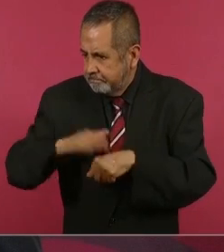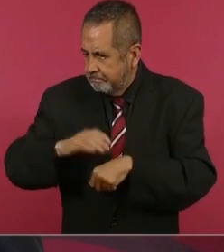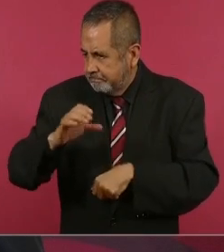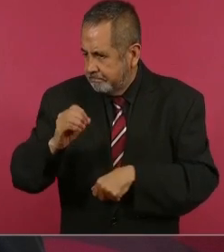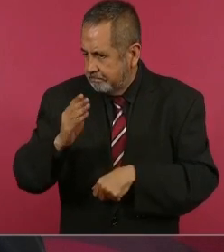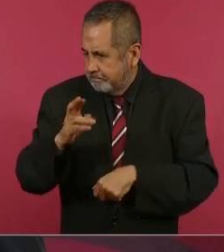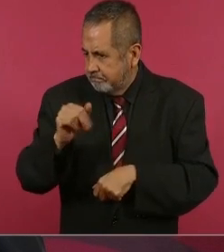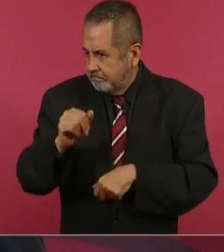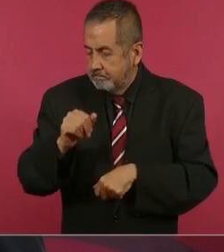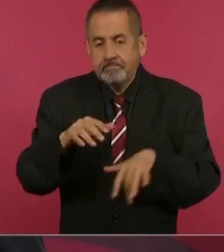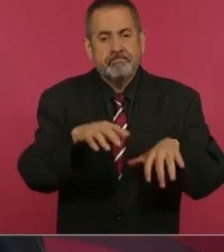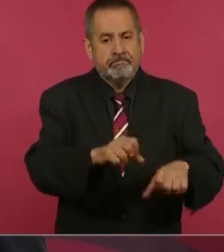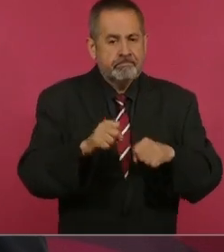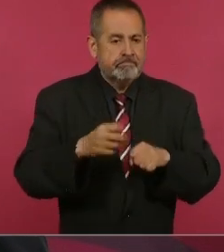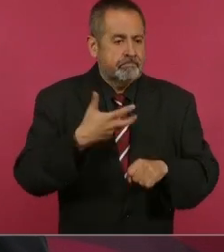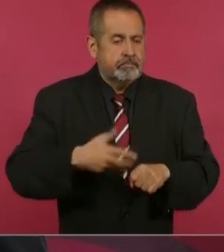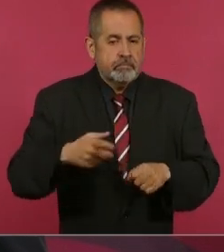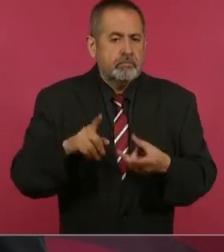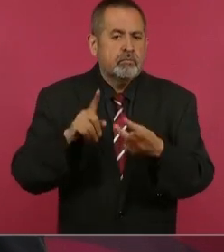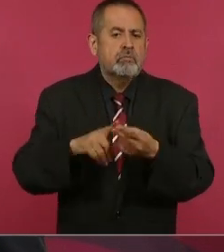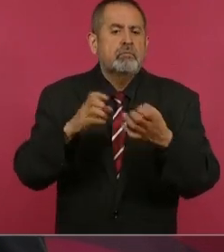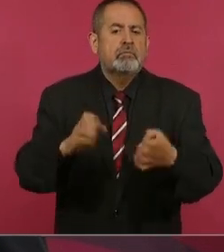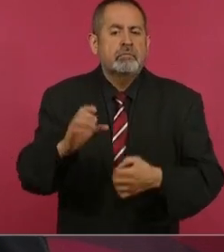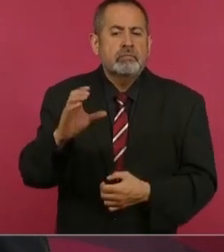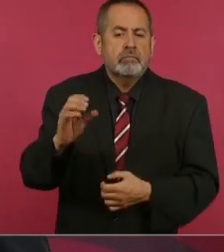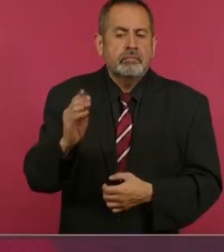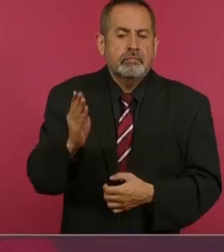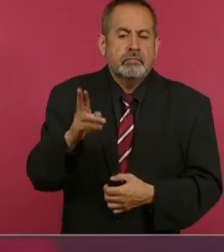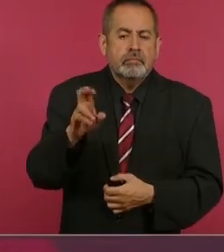actualmente. ¿Y dónde está el cobre?